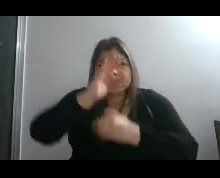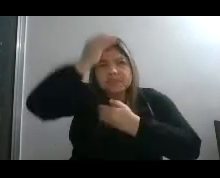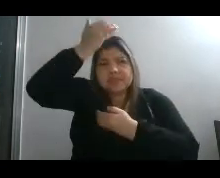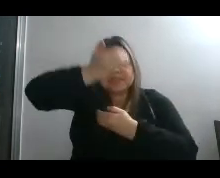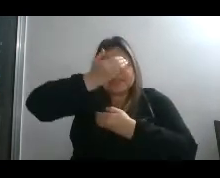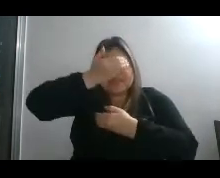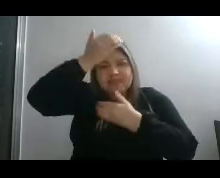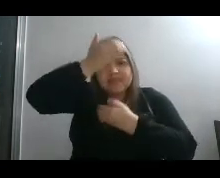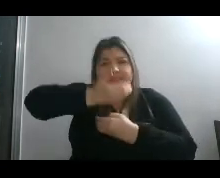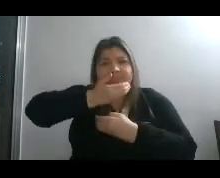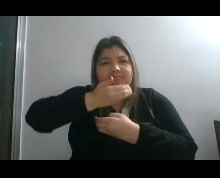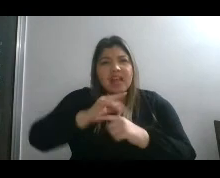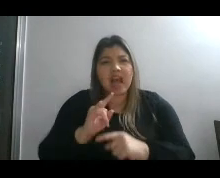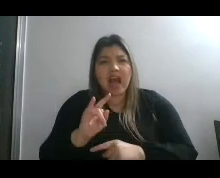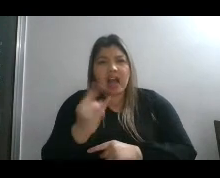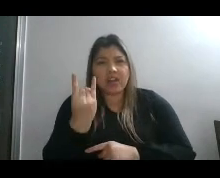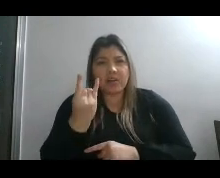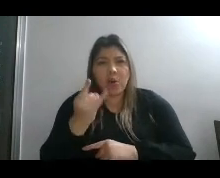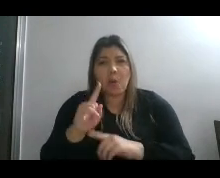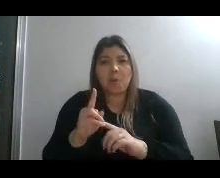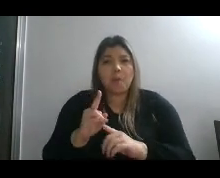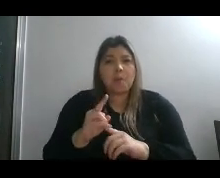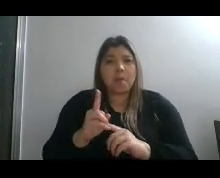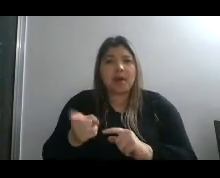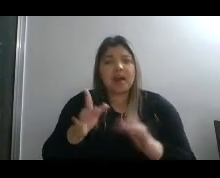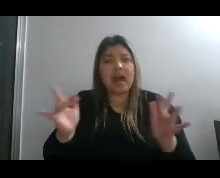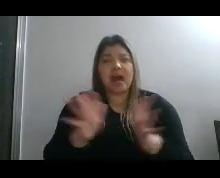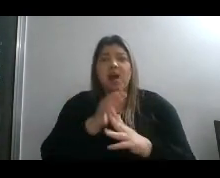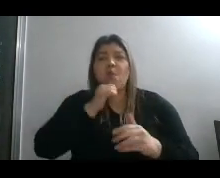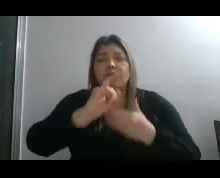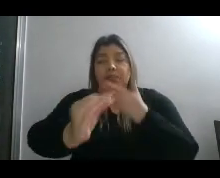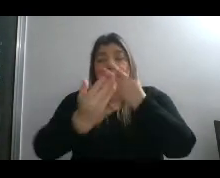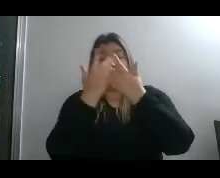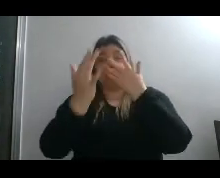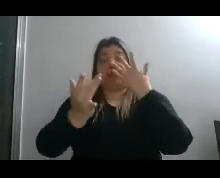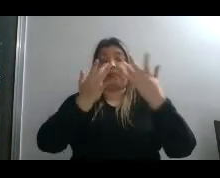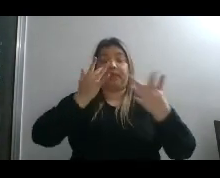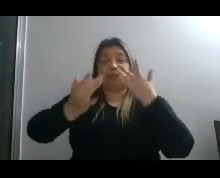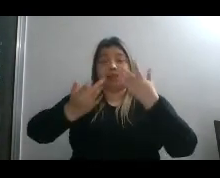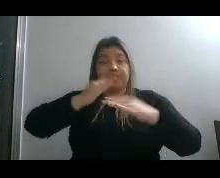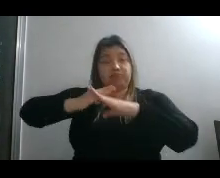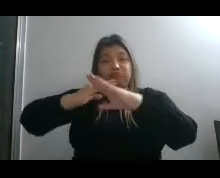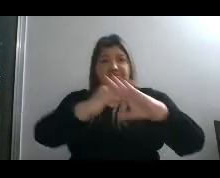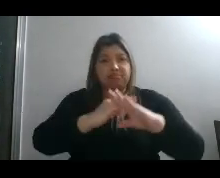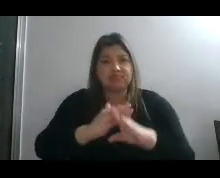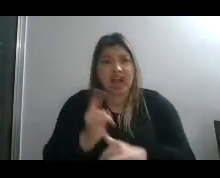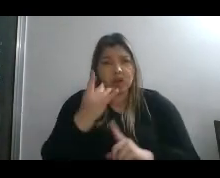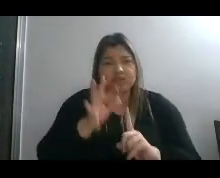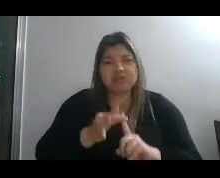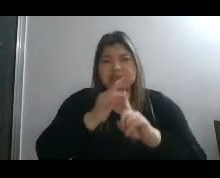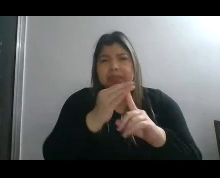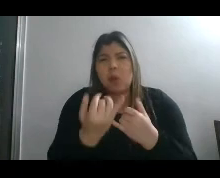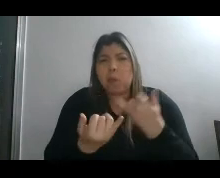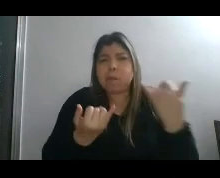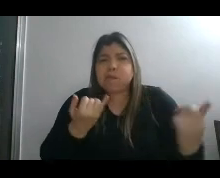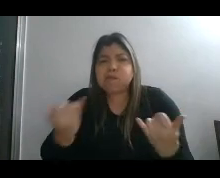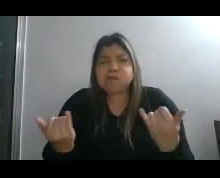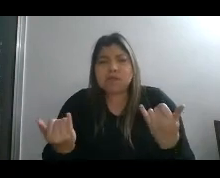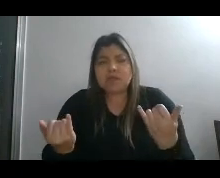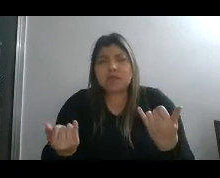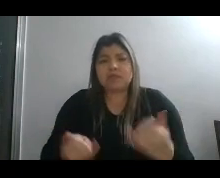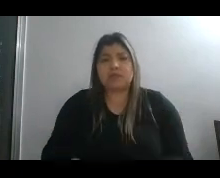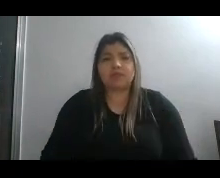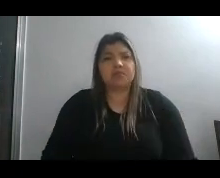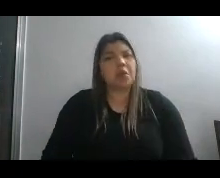proveedores ahorita que hay tanta producción de nuevos elementos de protección personal, si existe alguna. Pero casi todas las caretas están dando